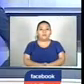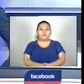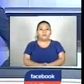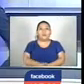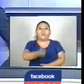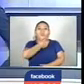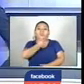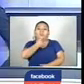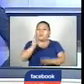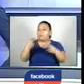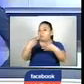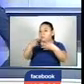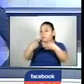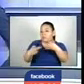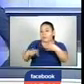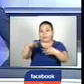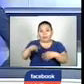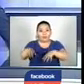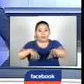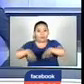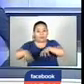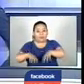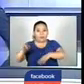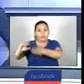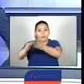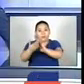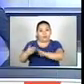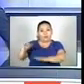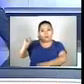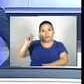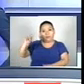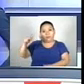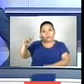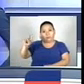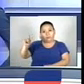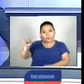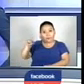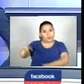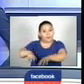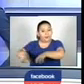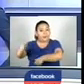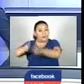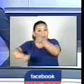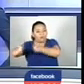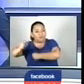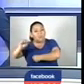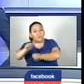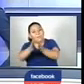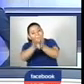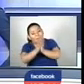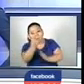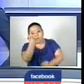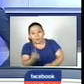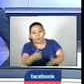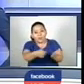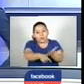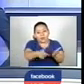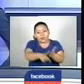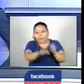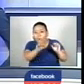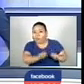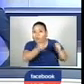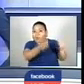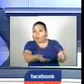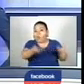Vamos a revisar algunas notas departamentales. Habitantes de la comunidad Los Ángeles de Golén, en Usulután, piden a la actual alcaldía que le brinde ayuda